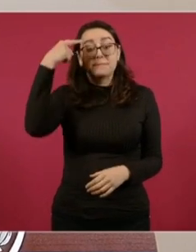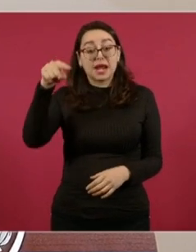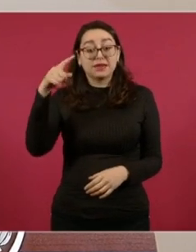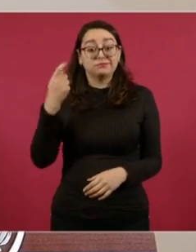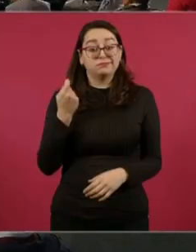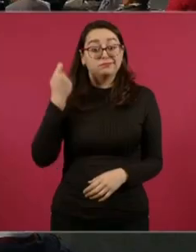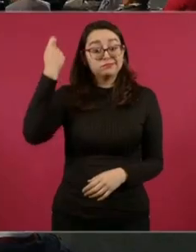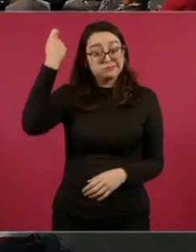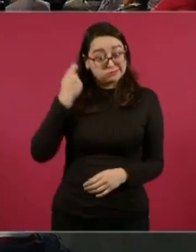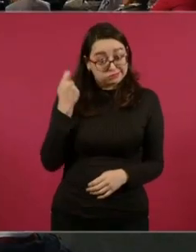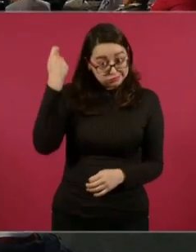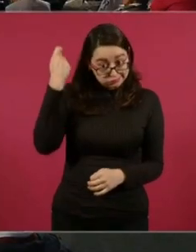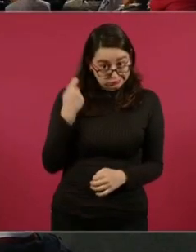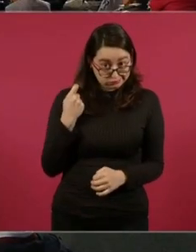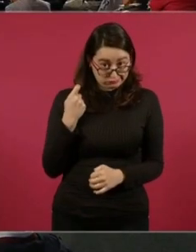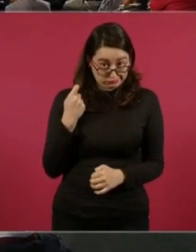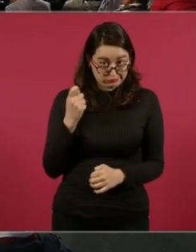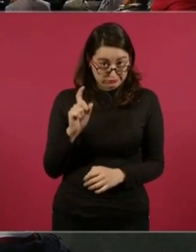pensión,